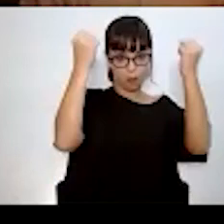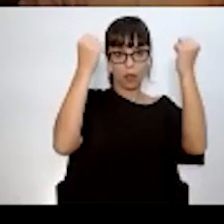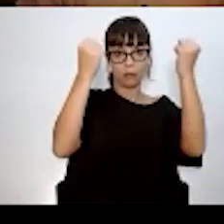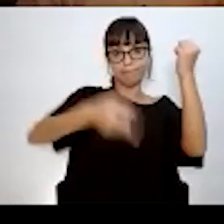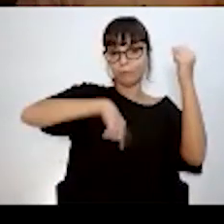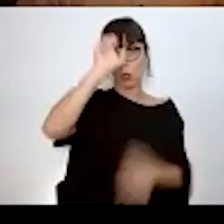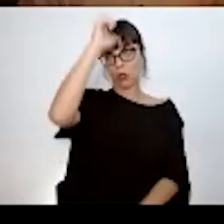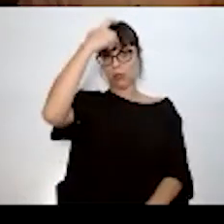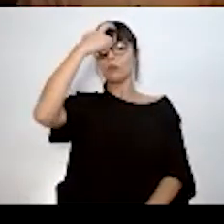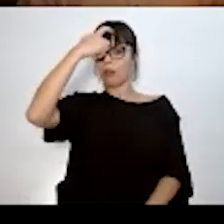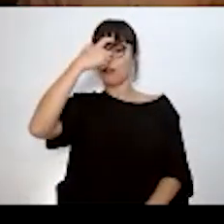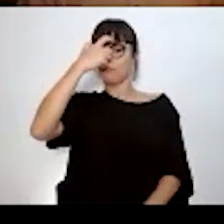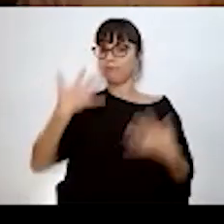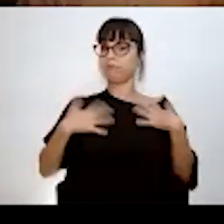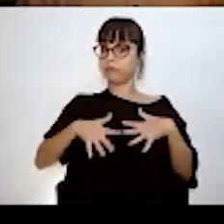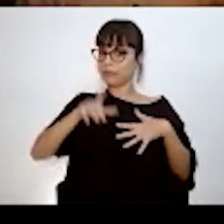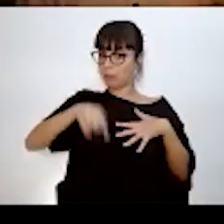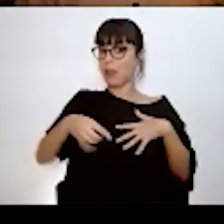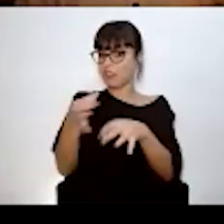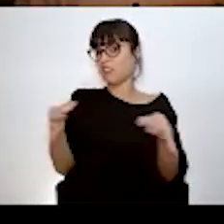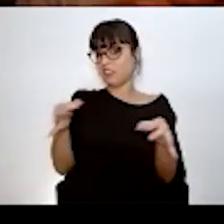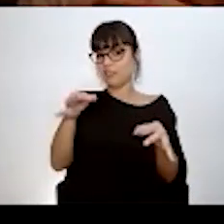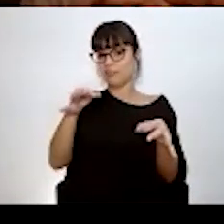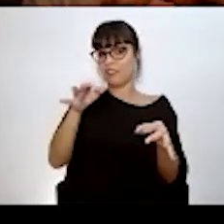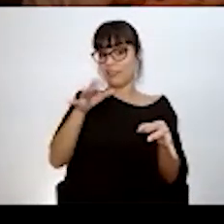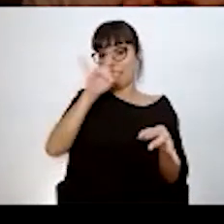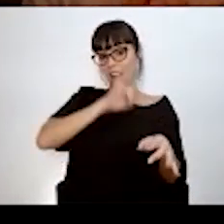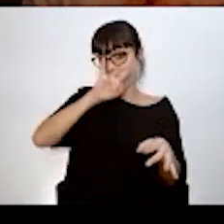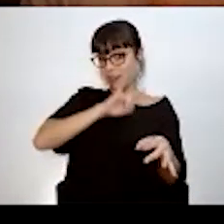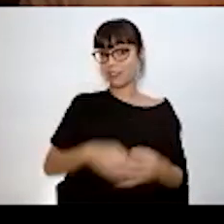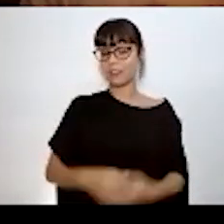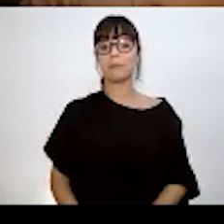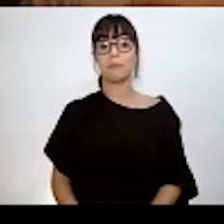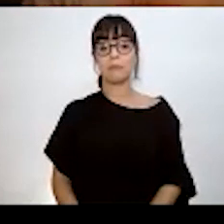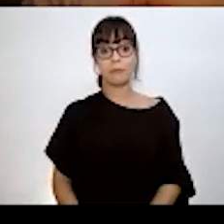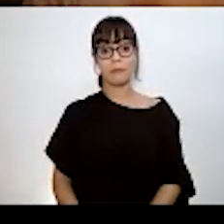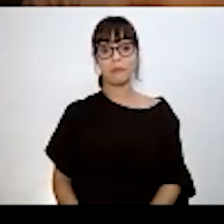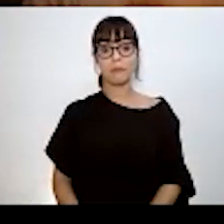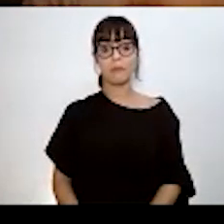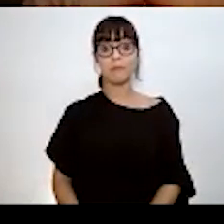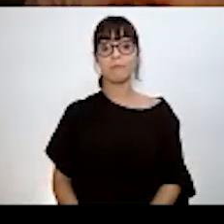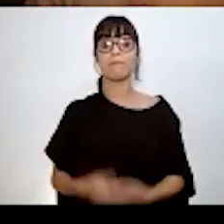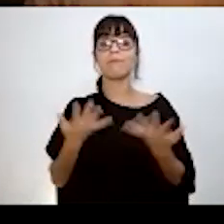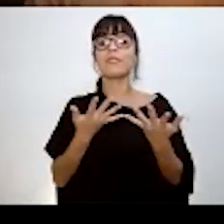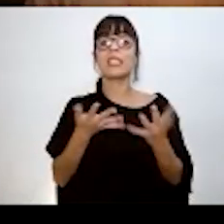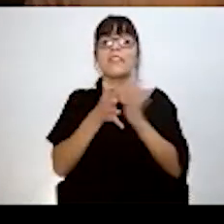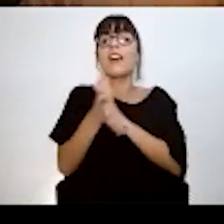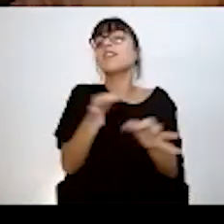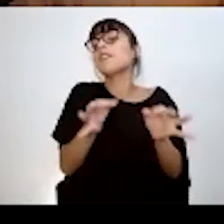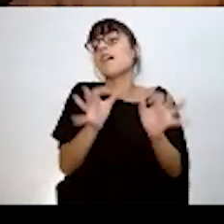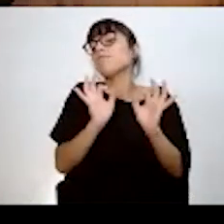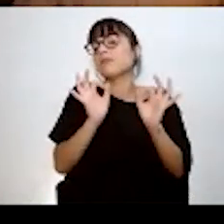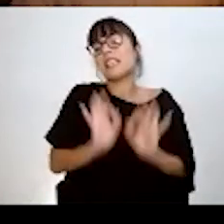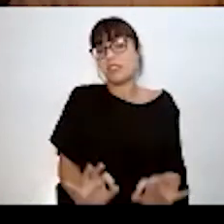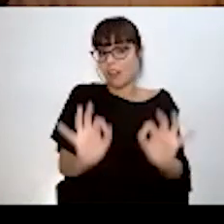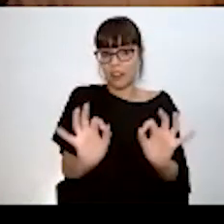mismos en este territorio. Por lo tanto, constituyen espacios muy singulares que nos han condicionado, como les